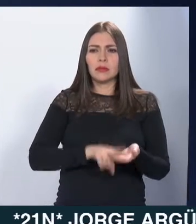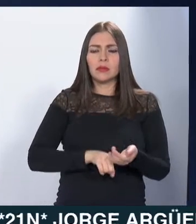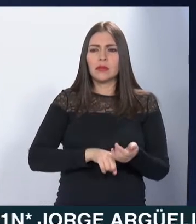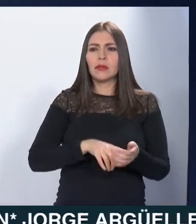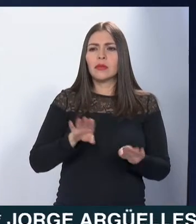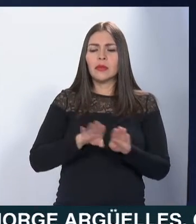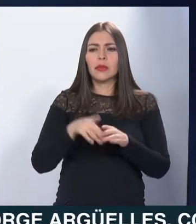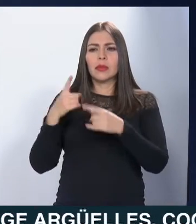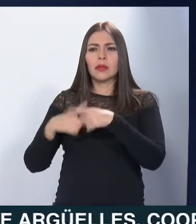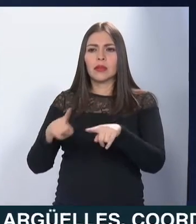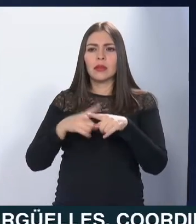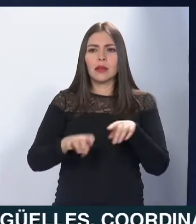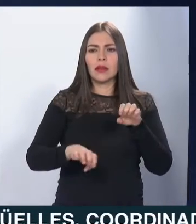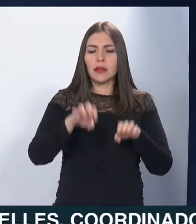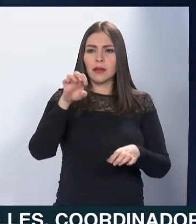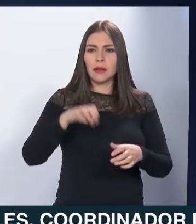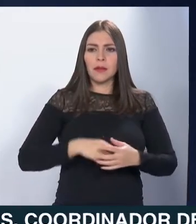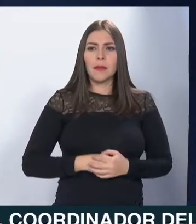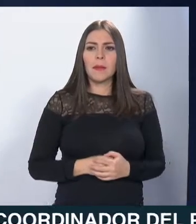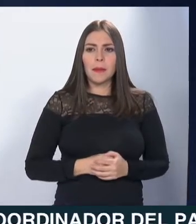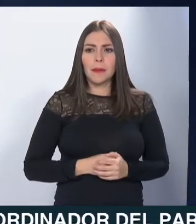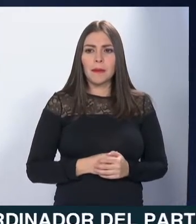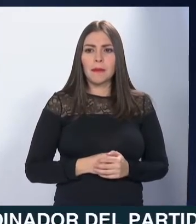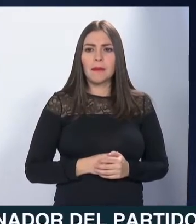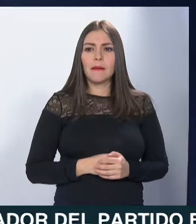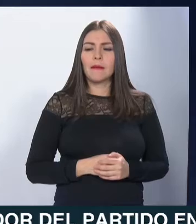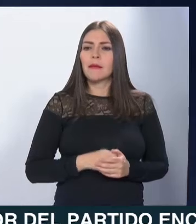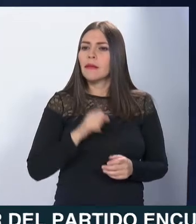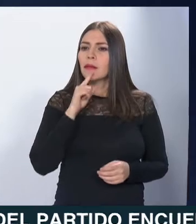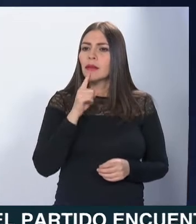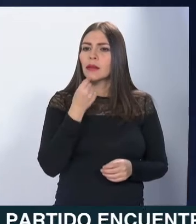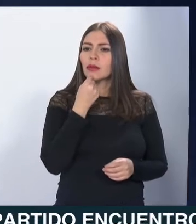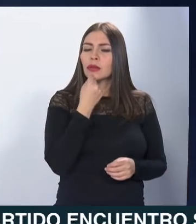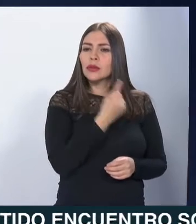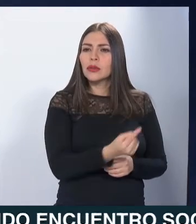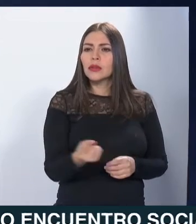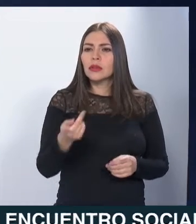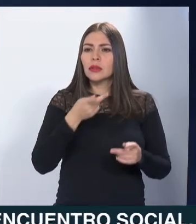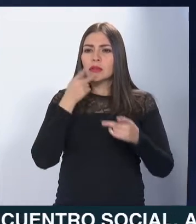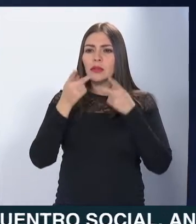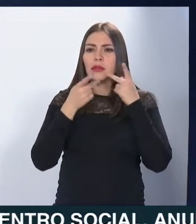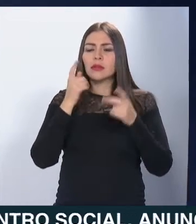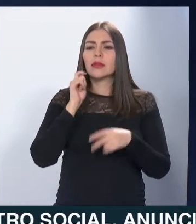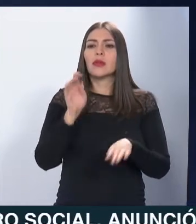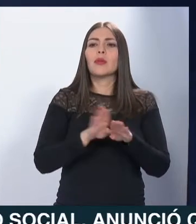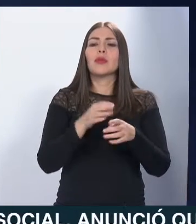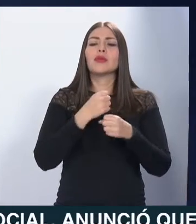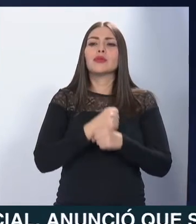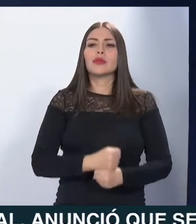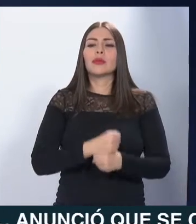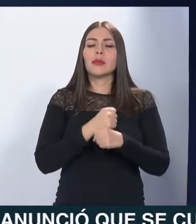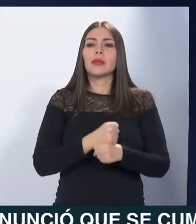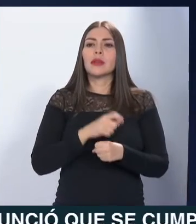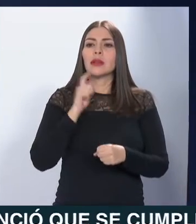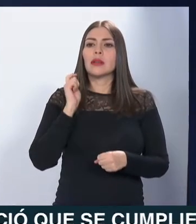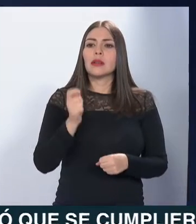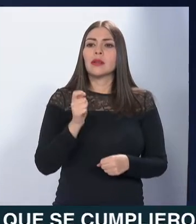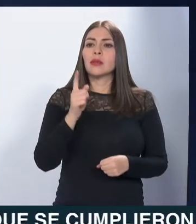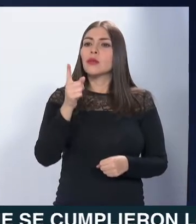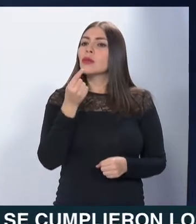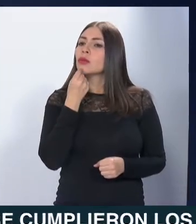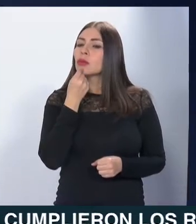determinada. José Ángel, como han llamado a estos niños los medios, es una víctima de esta sociedad. Es un